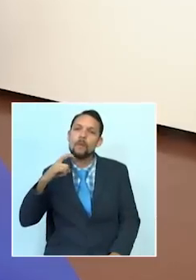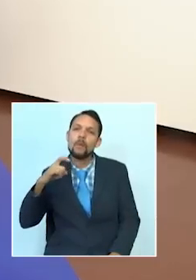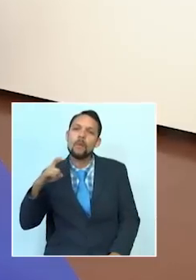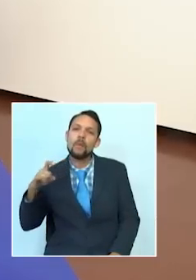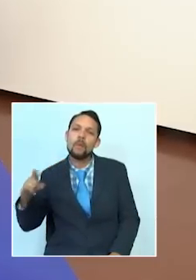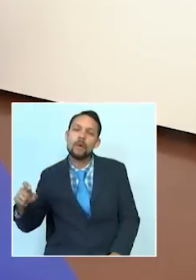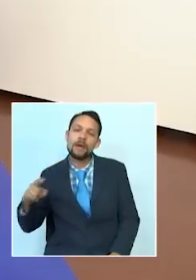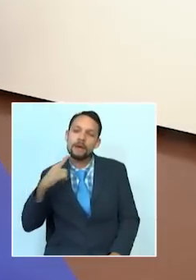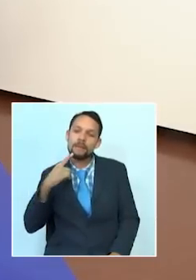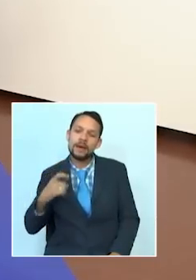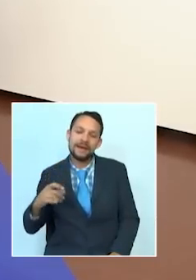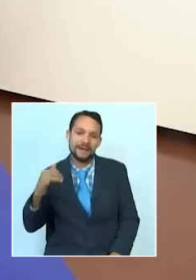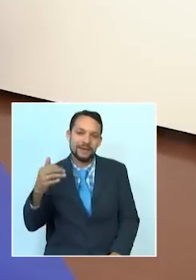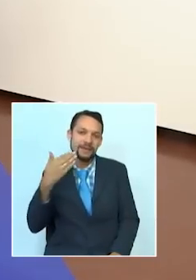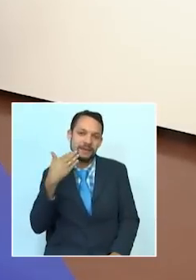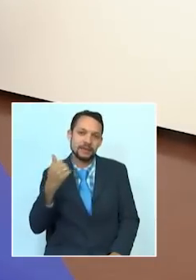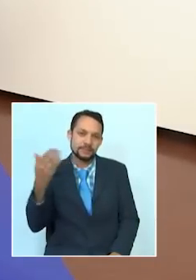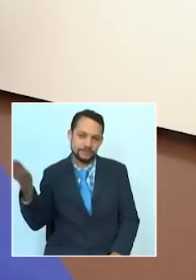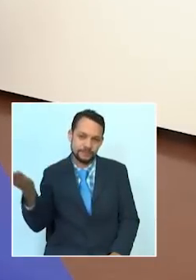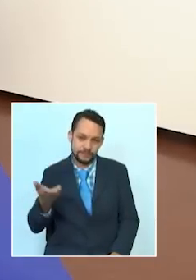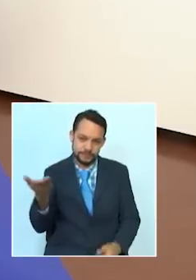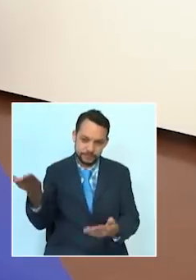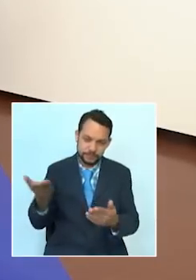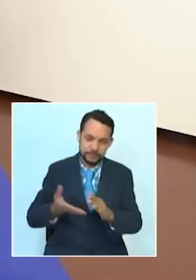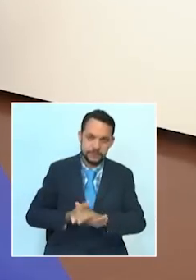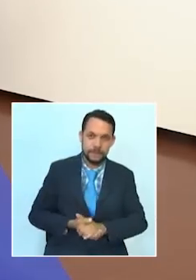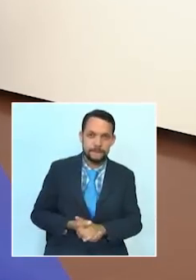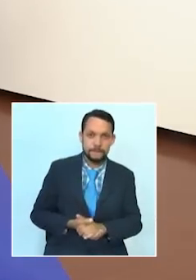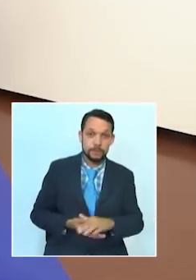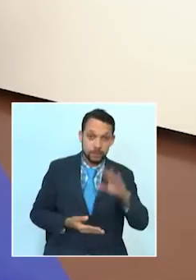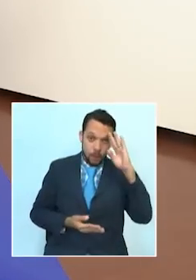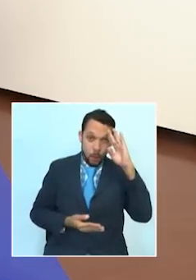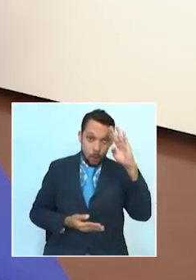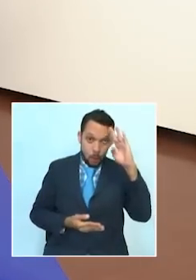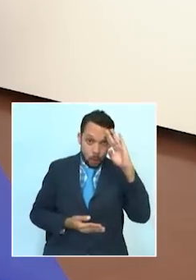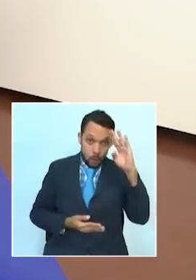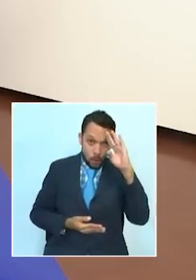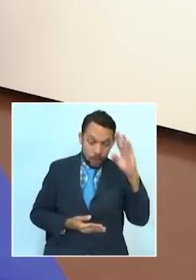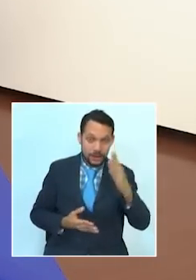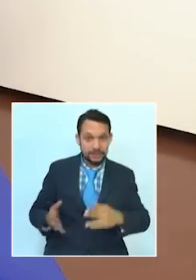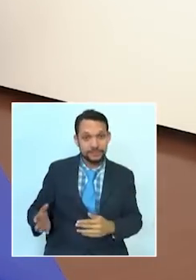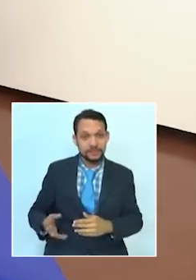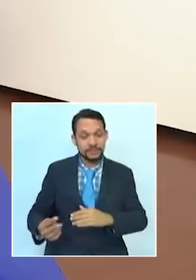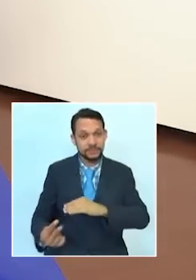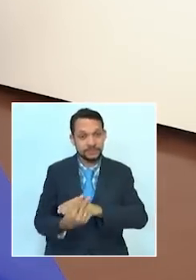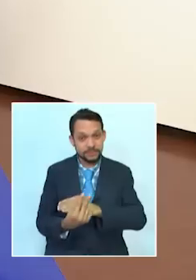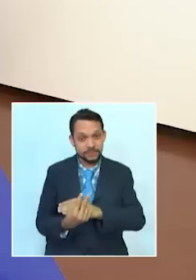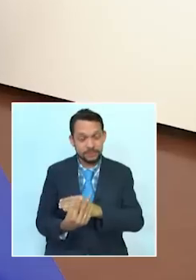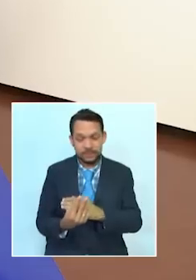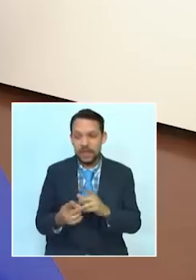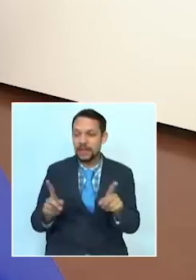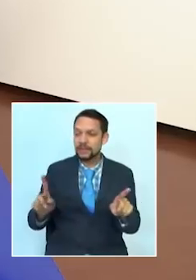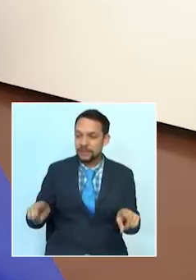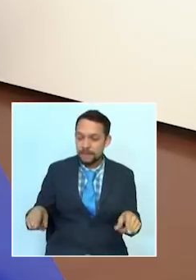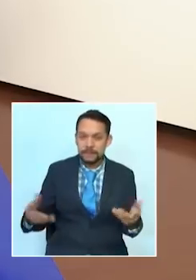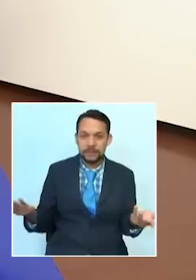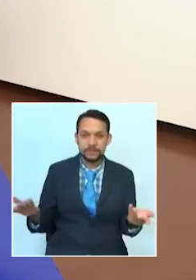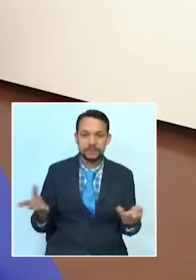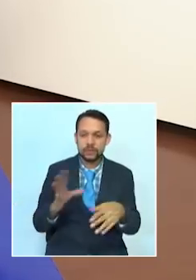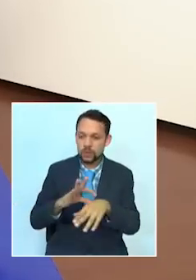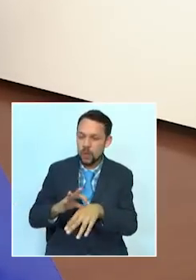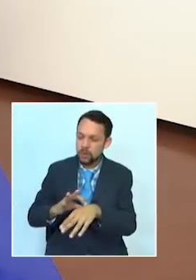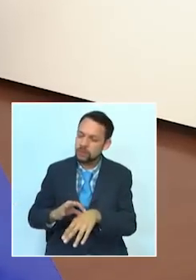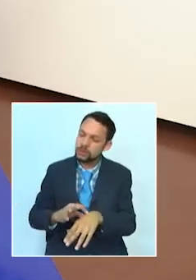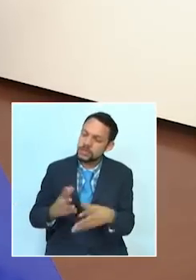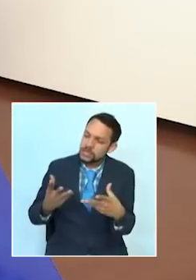bida en bucaramanga adelante buenas tardes buenas tardes Iván y doctor una